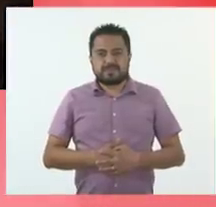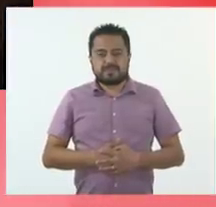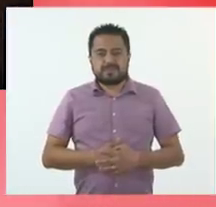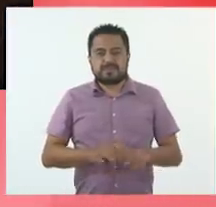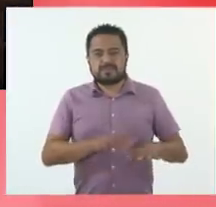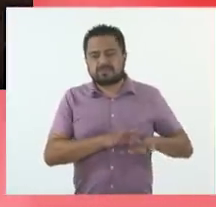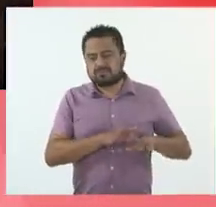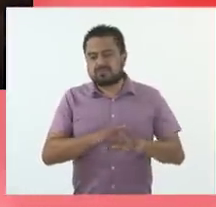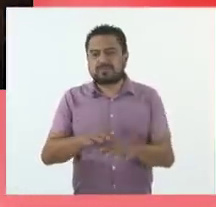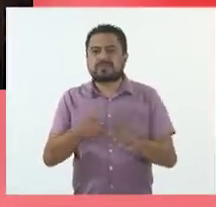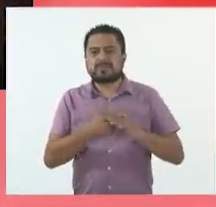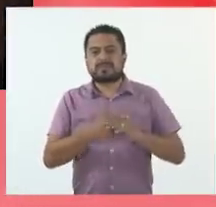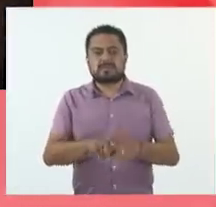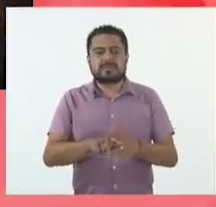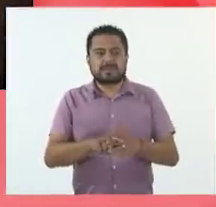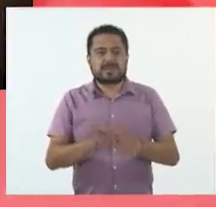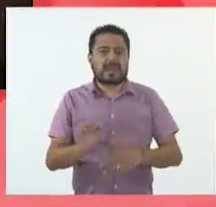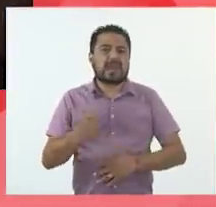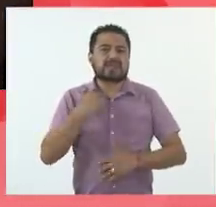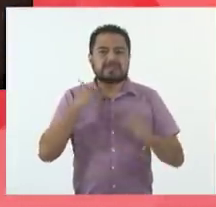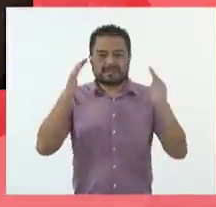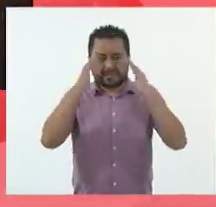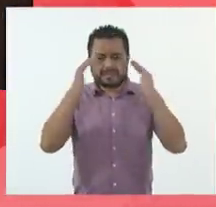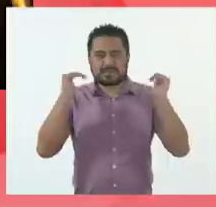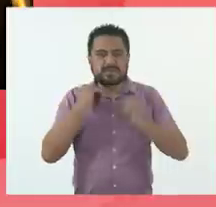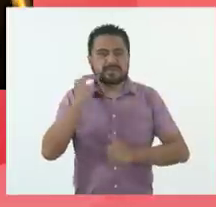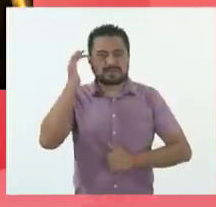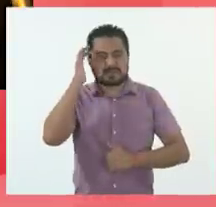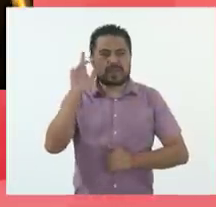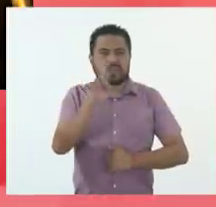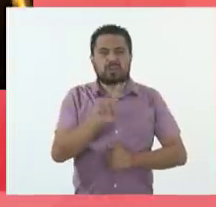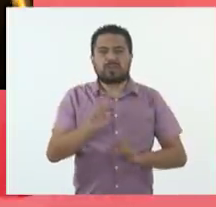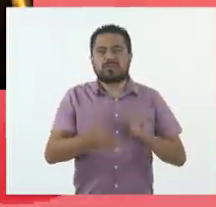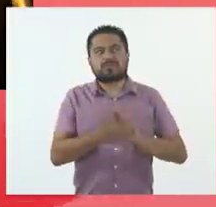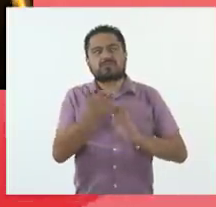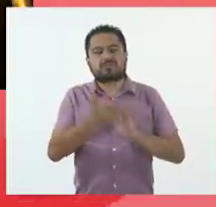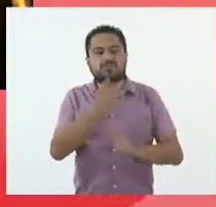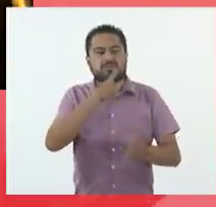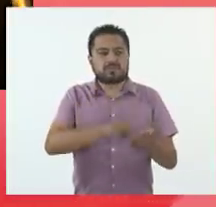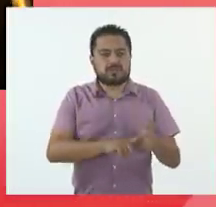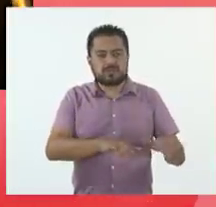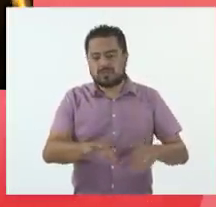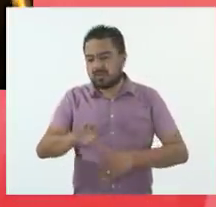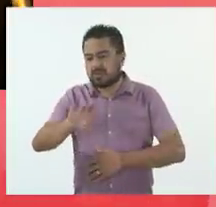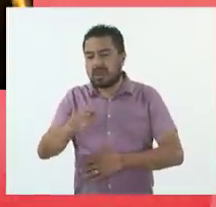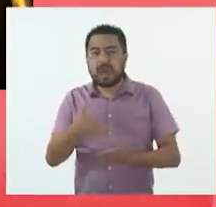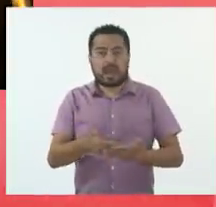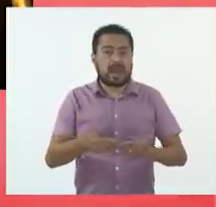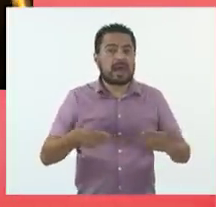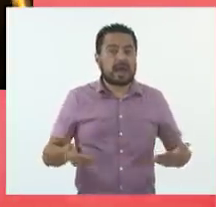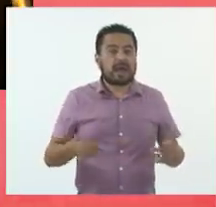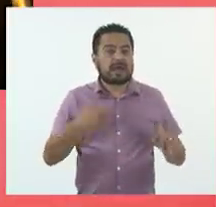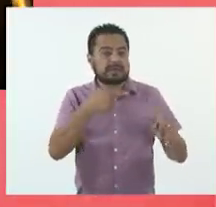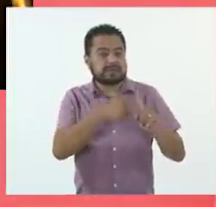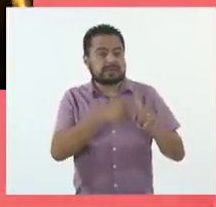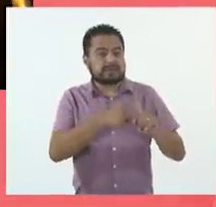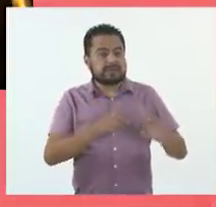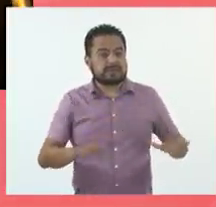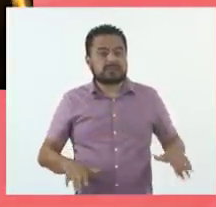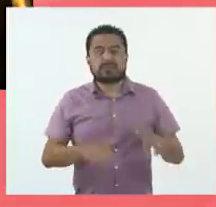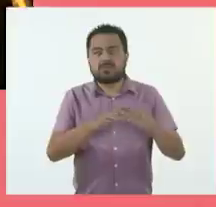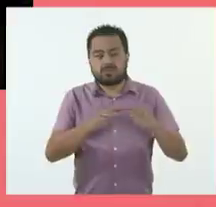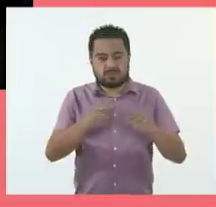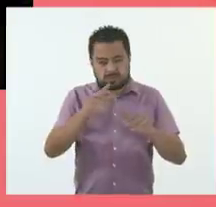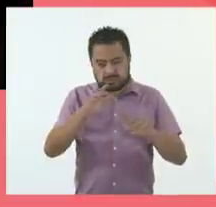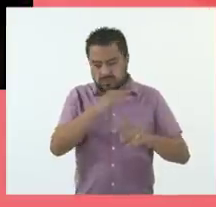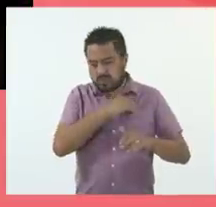El recorrido inicia en el exconvento de Santo Domingo, construido en 1690. Actualmente este recinto es el Palacio